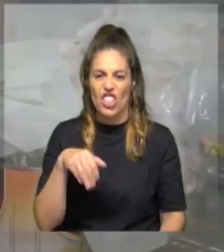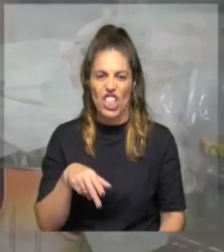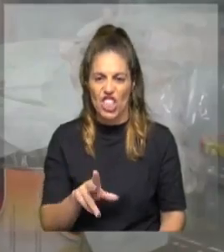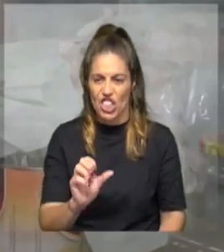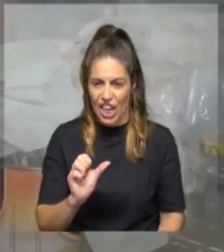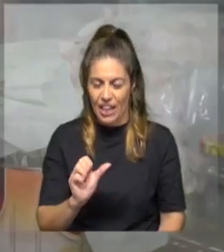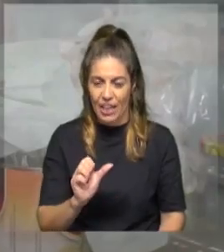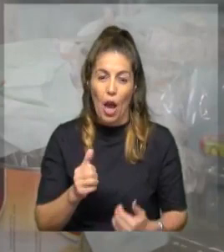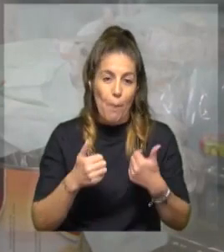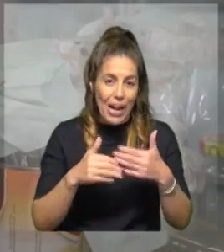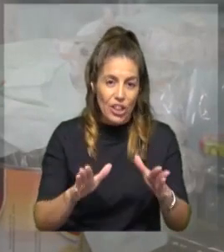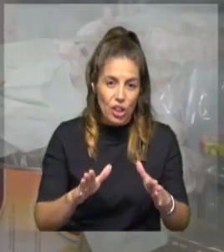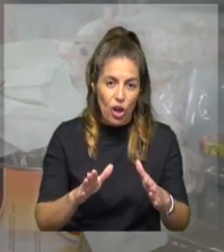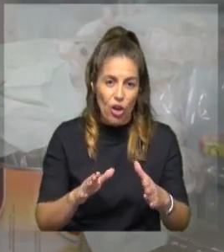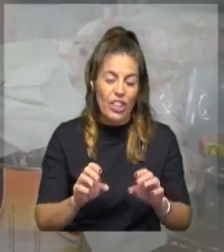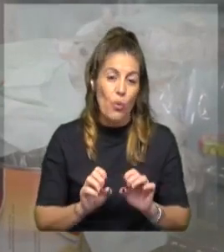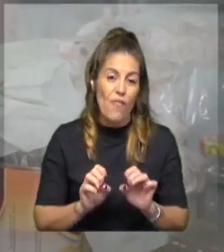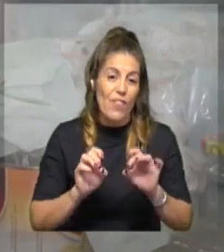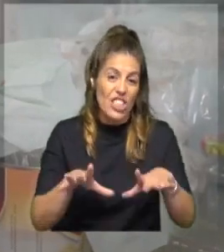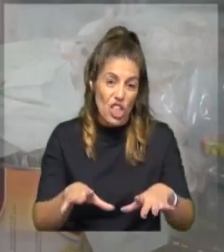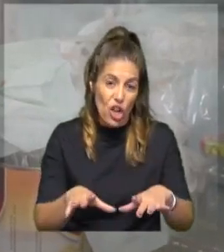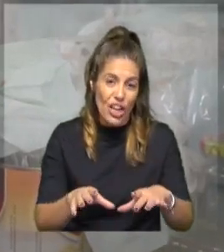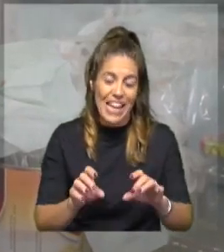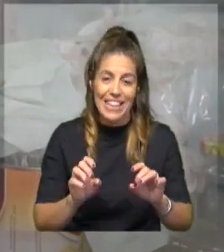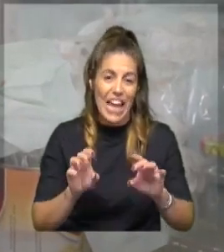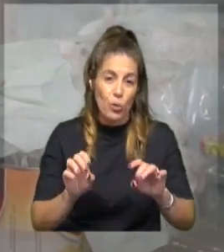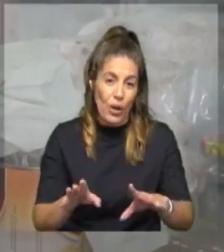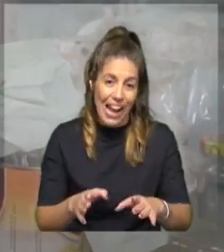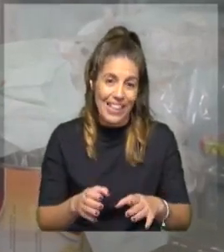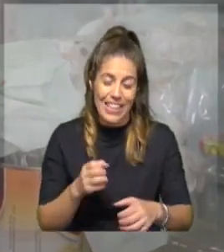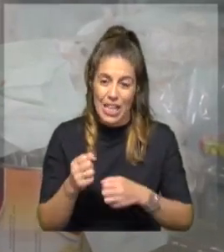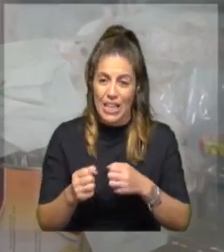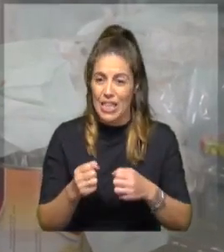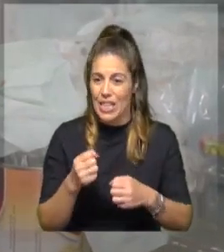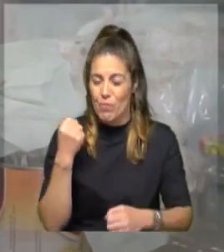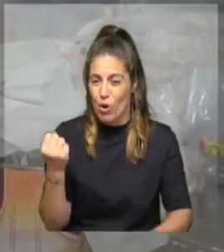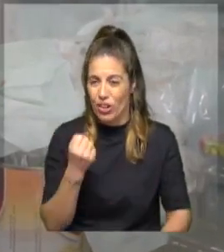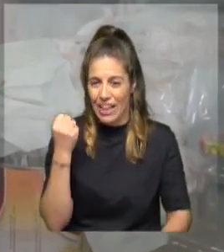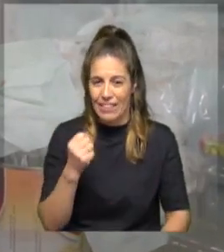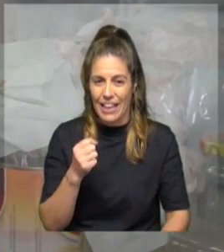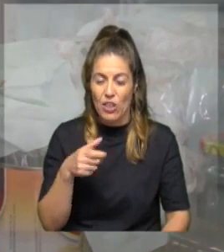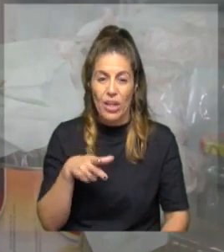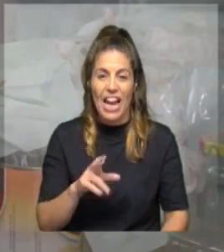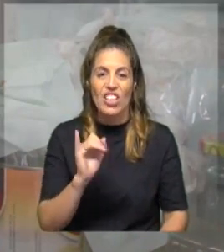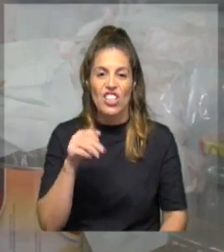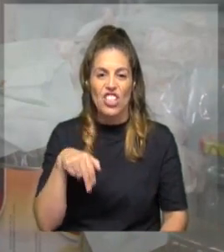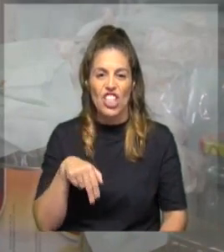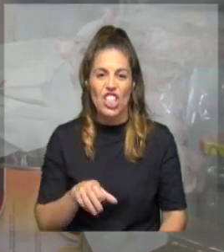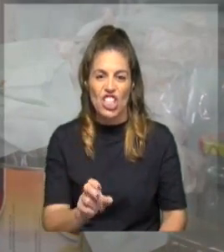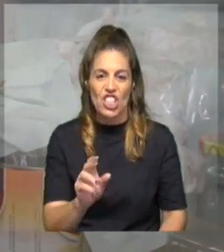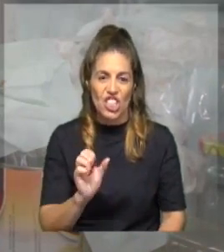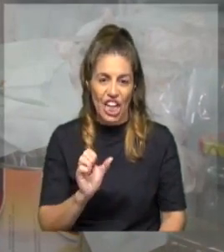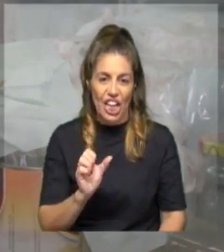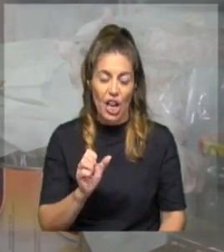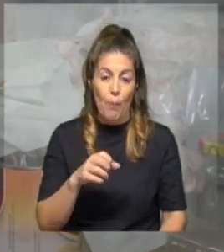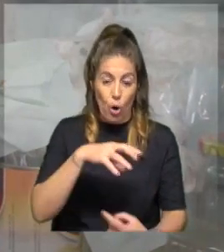epizotia que hubo una infección natural muy importante de la chinche por un hongo. Y bueno, cuando empezamos a